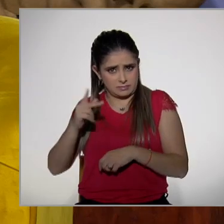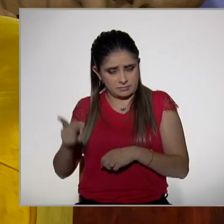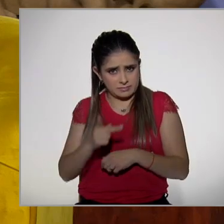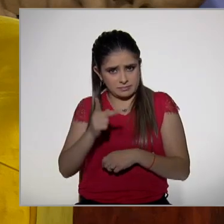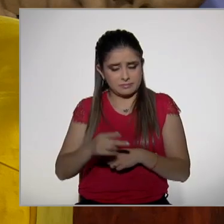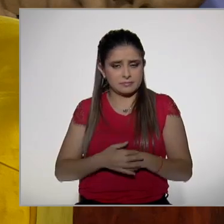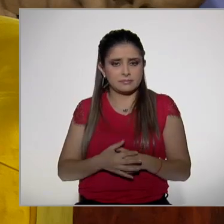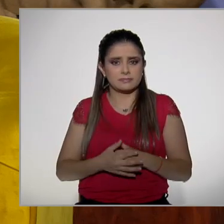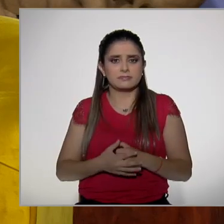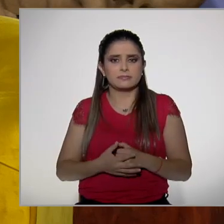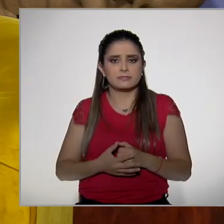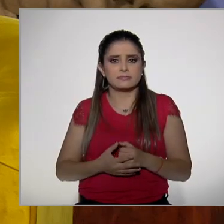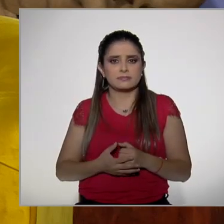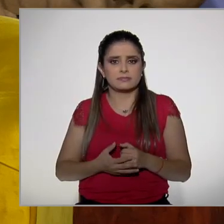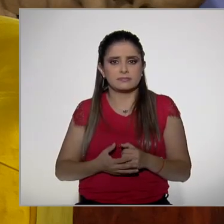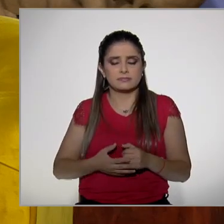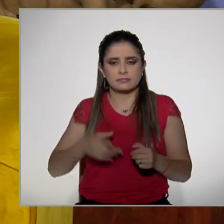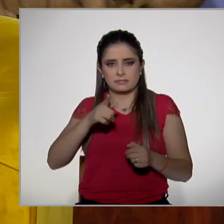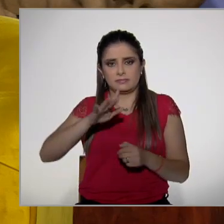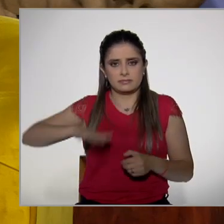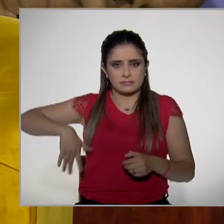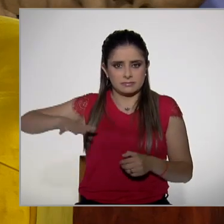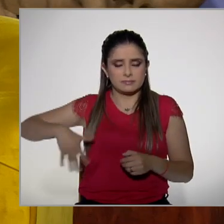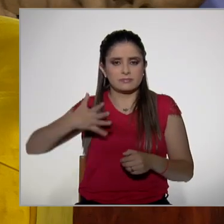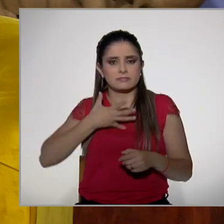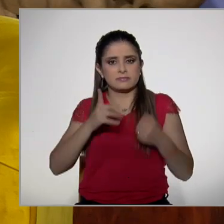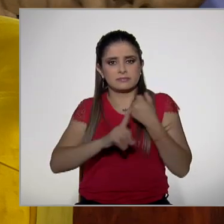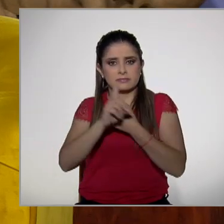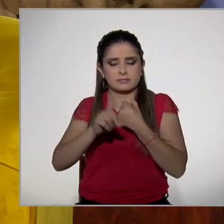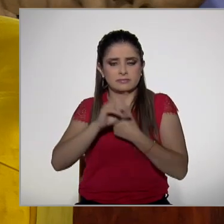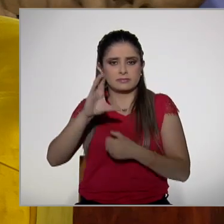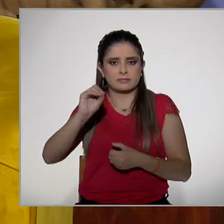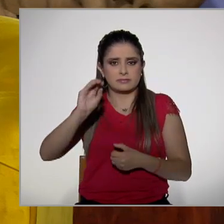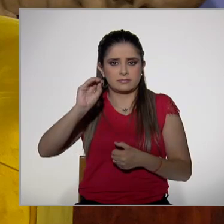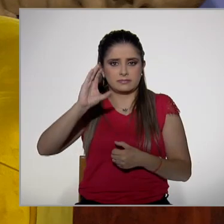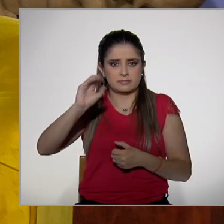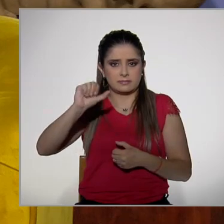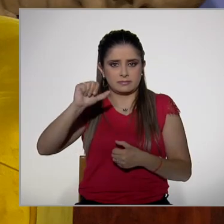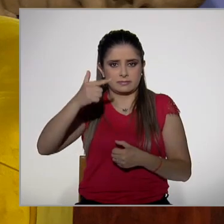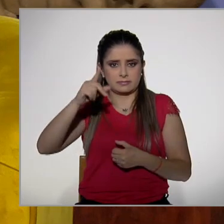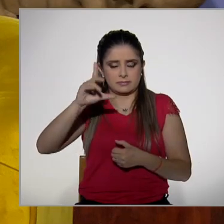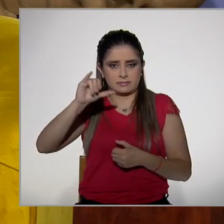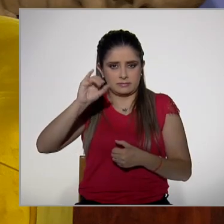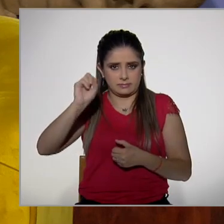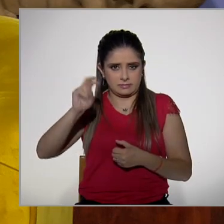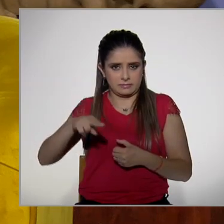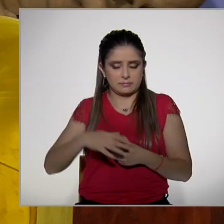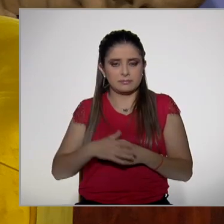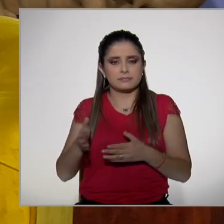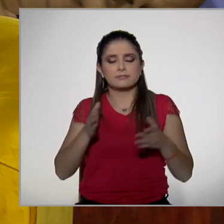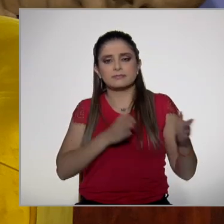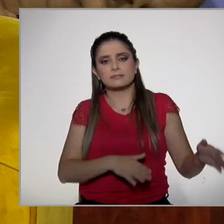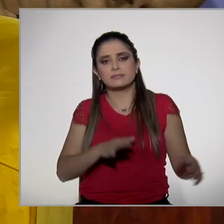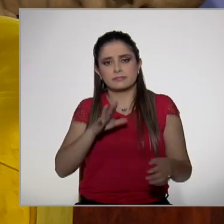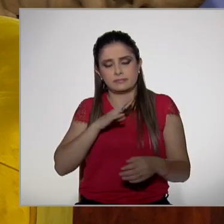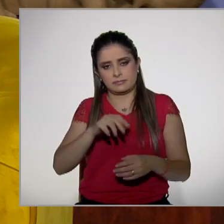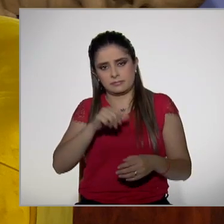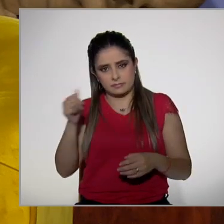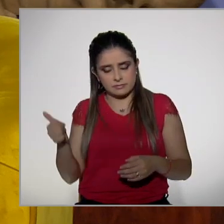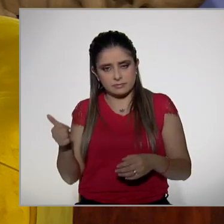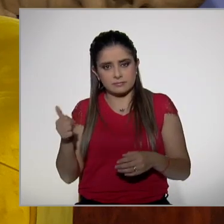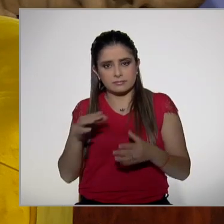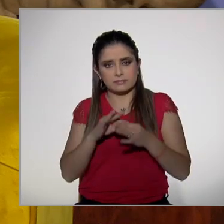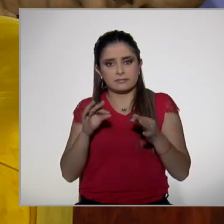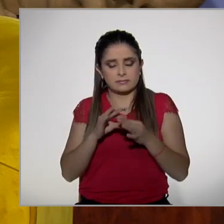la asociación que ya bien mencionaste pp con los problemas de la coagulación la señora martínez nos dice que